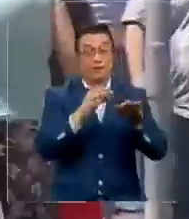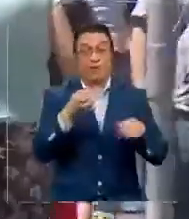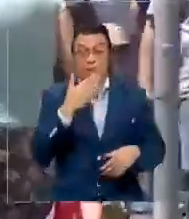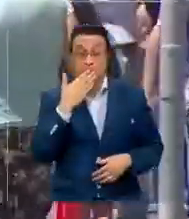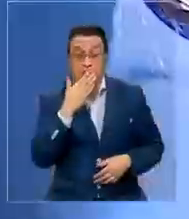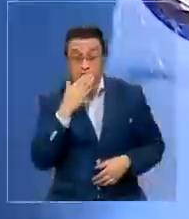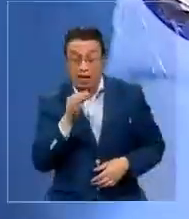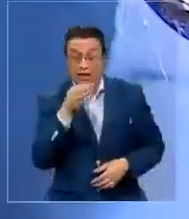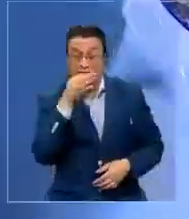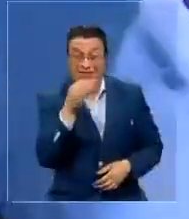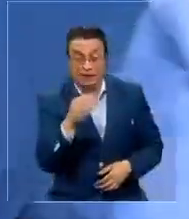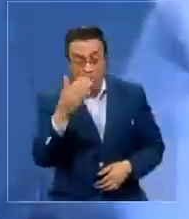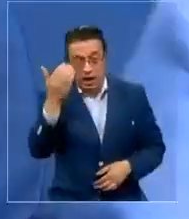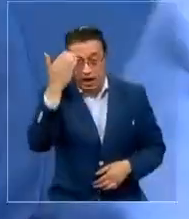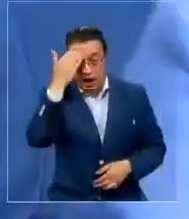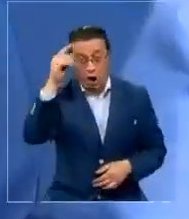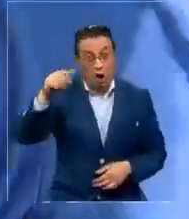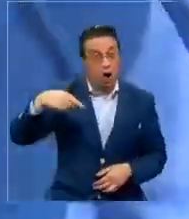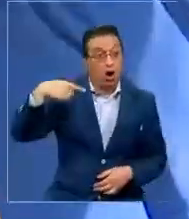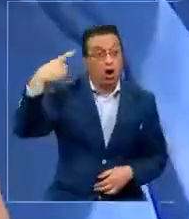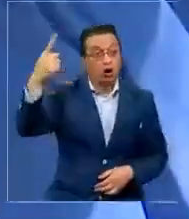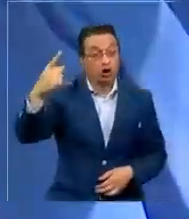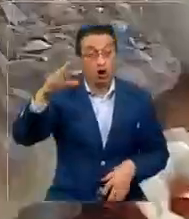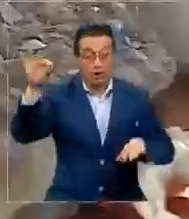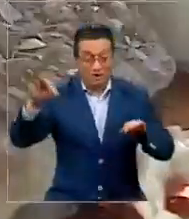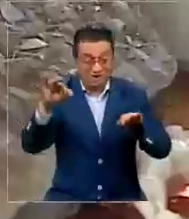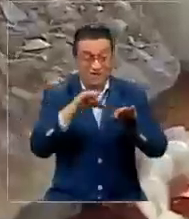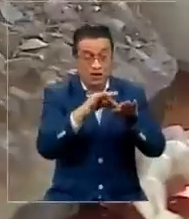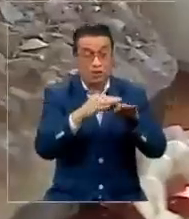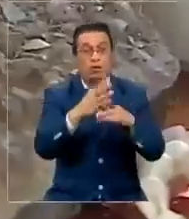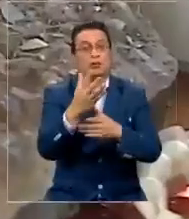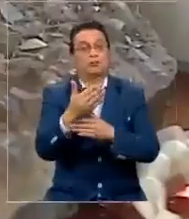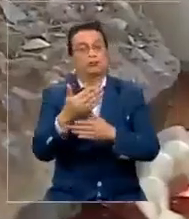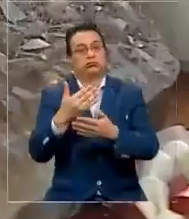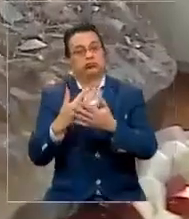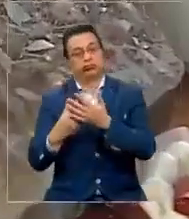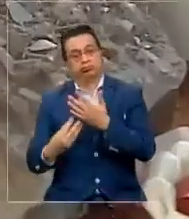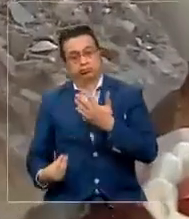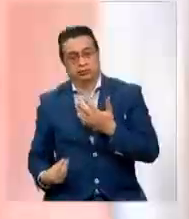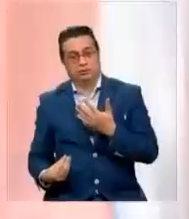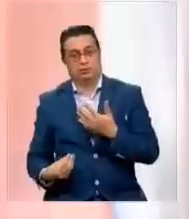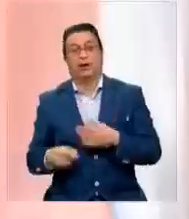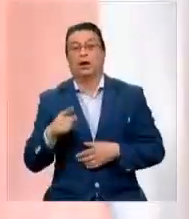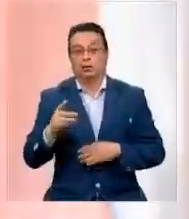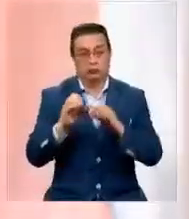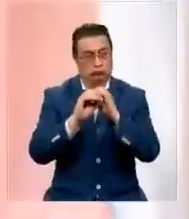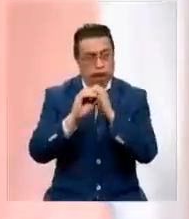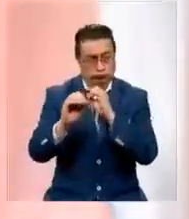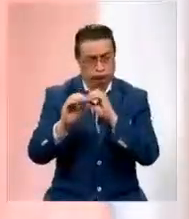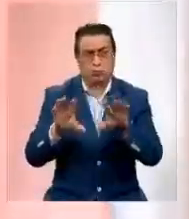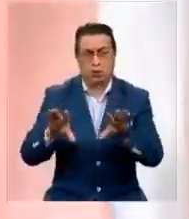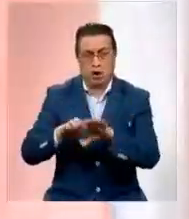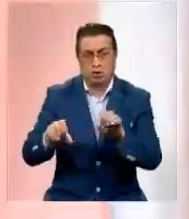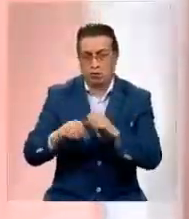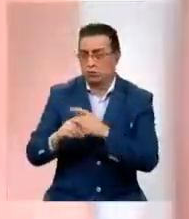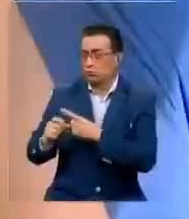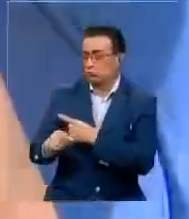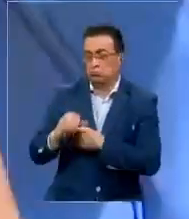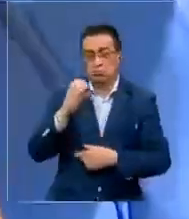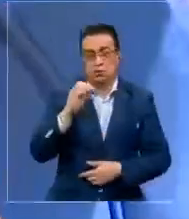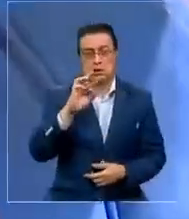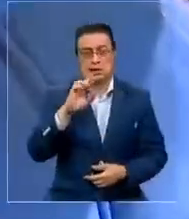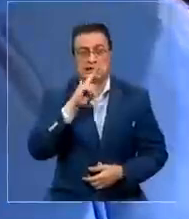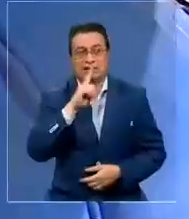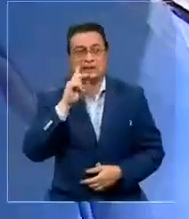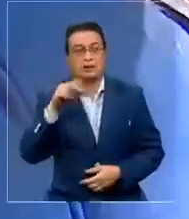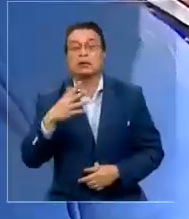esoterismo señala que para agosto próximo el virus habrá cedido. Una proyección que también comparte María Cristina. ¿Qué